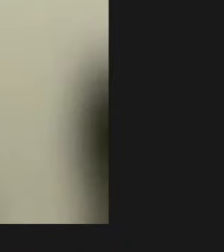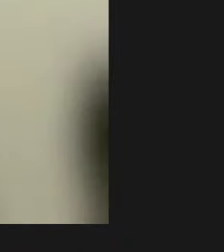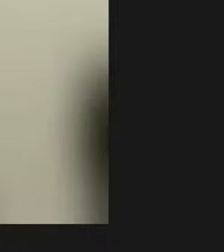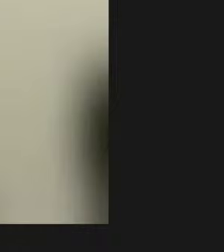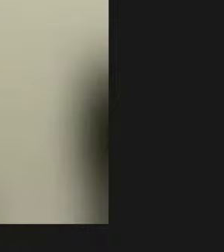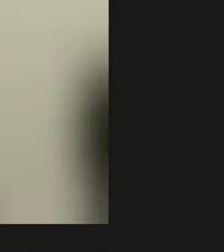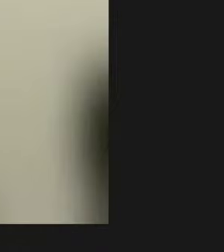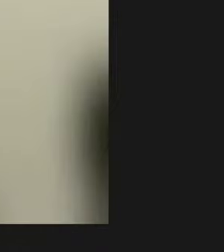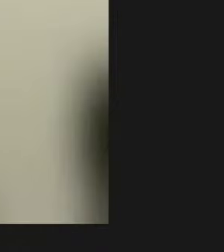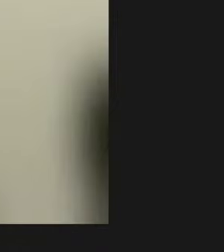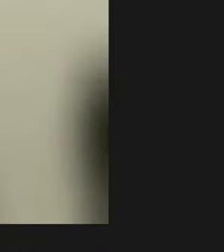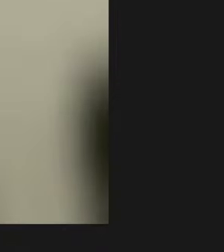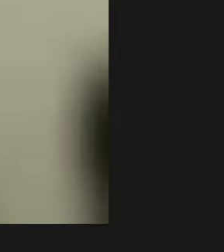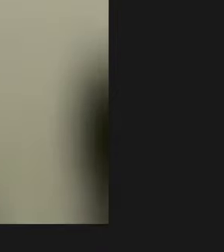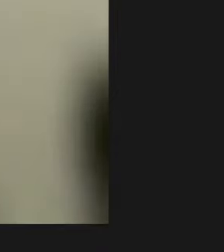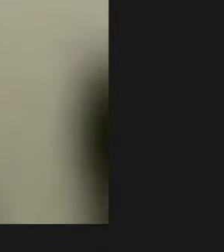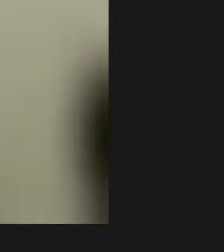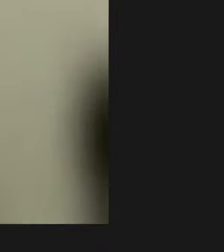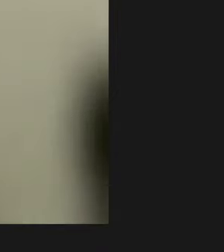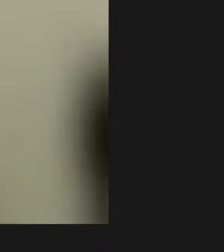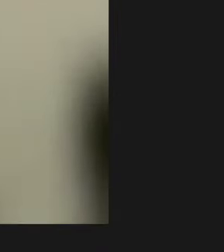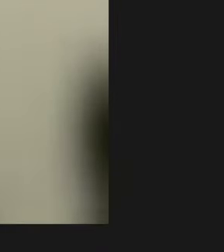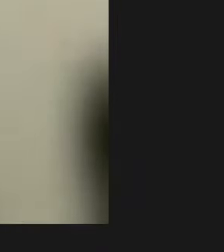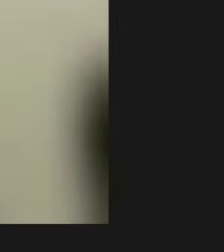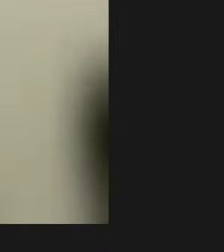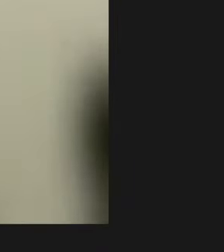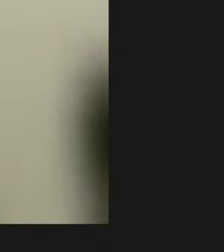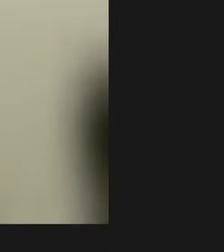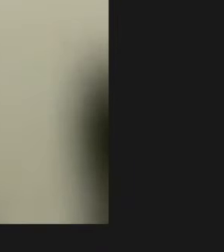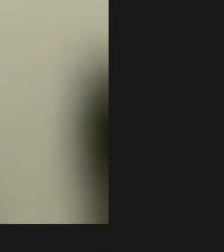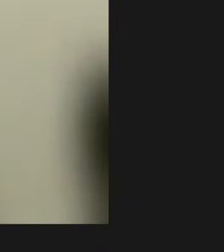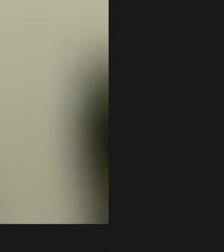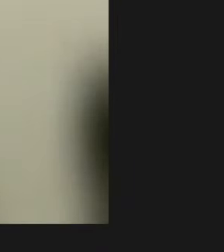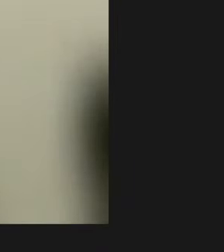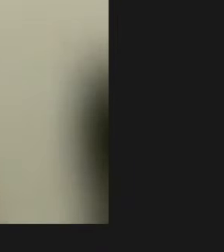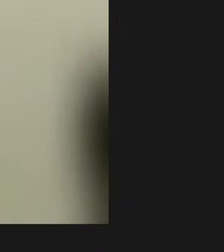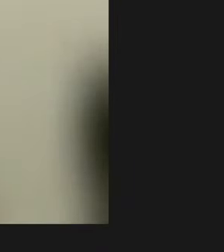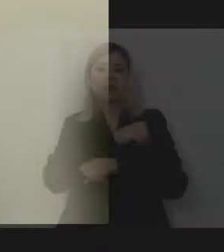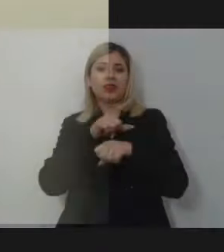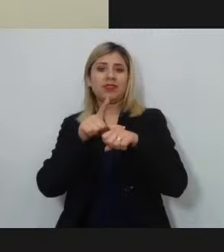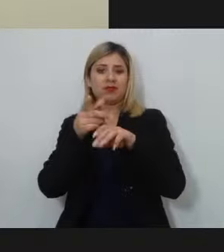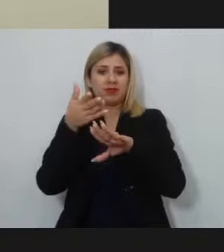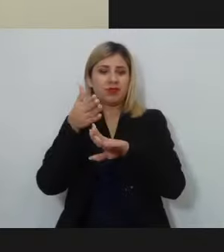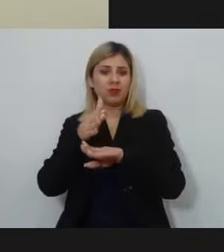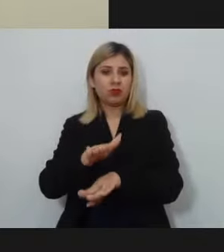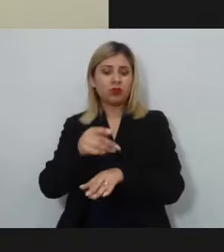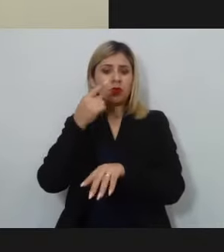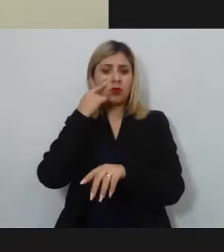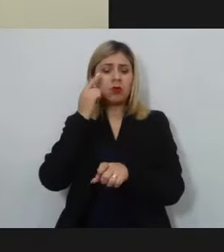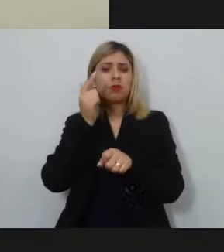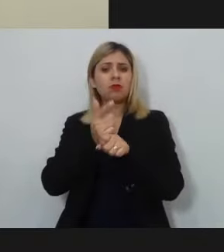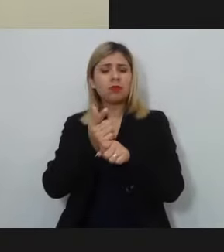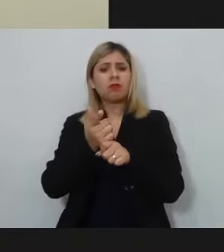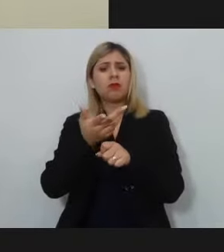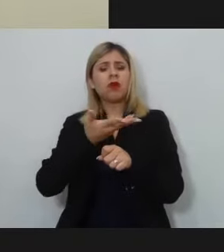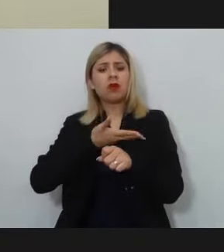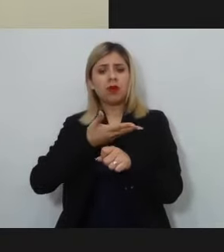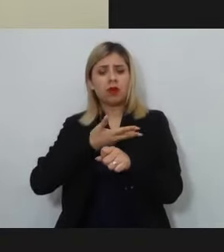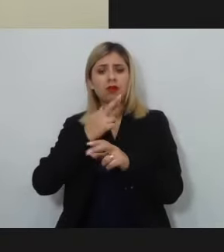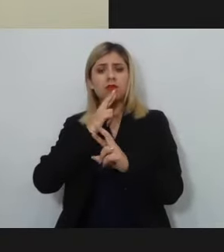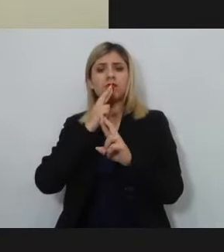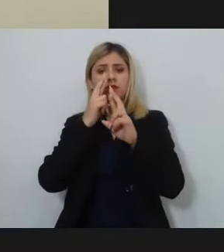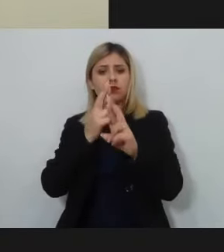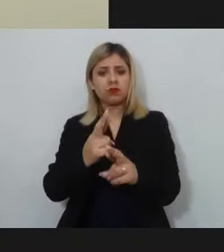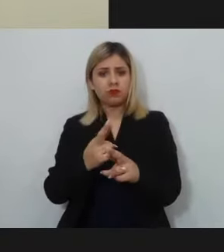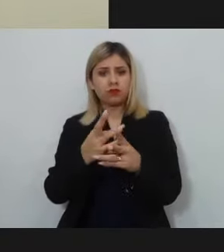eh específicamente Porque si bien en los efectos de la resolución nos ordena modificar como ya lo dijo la